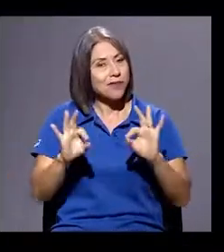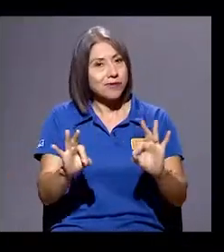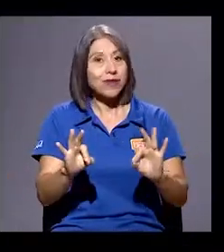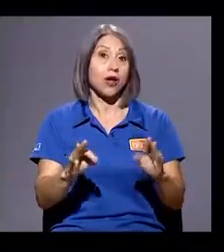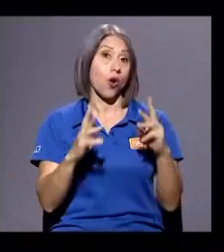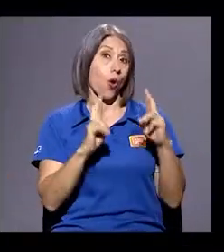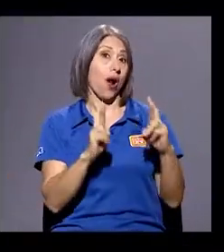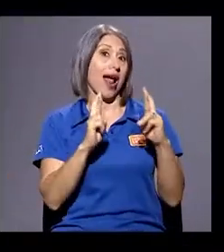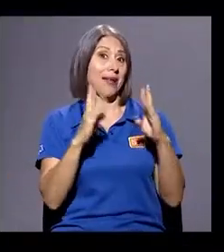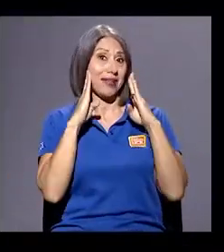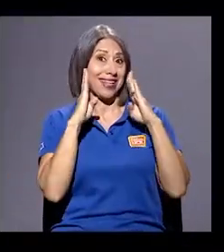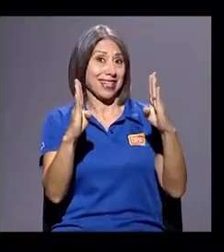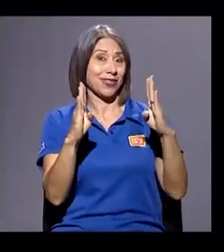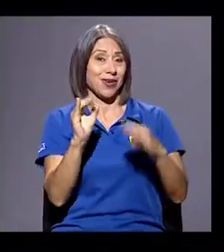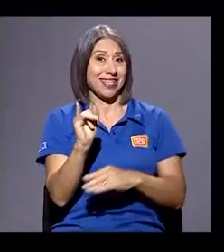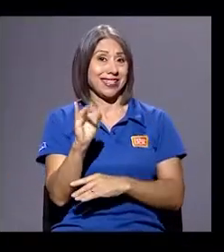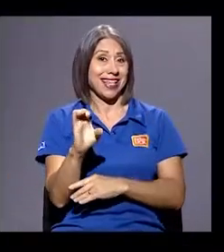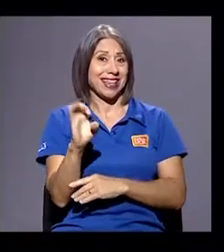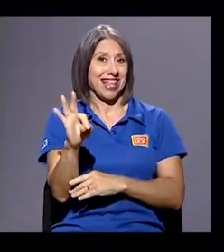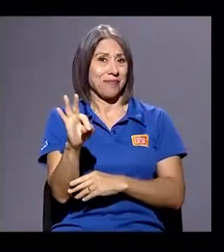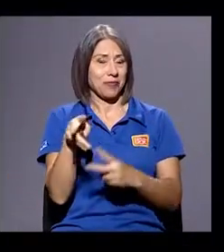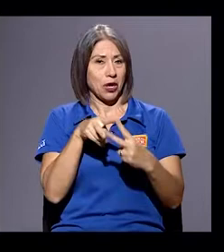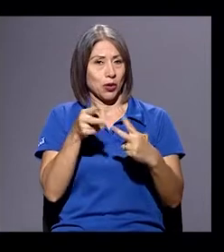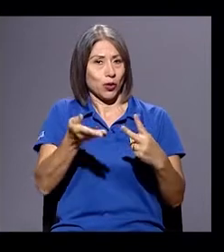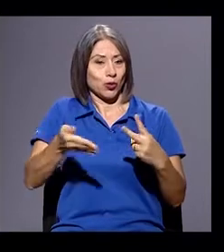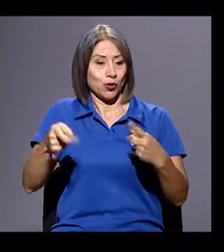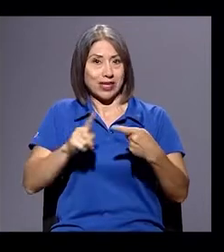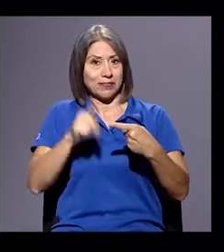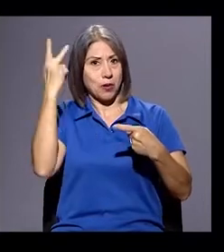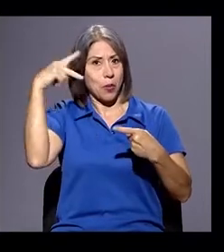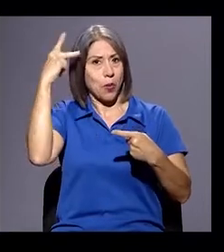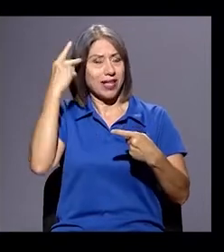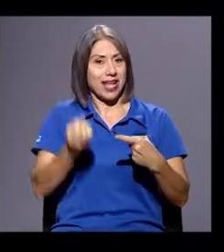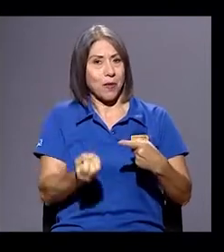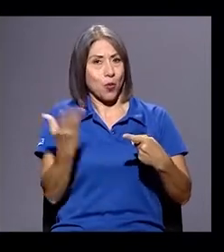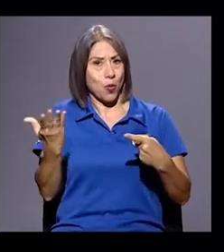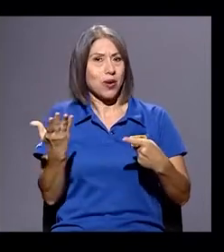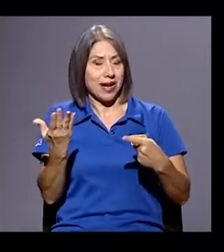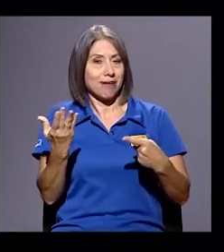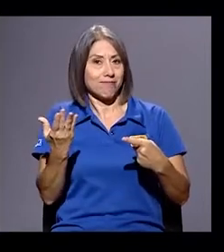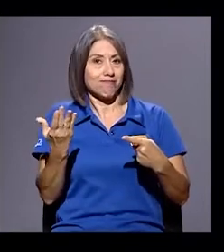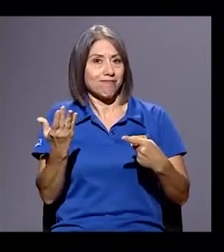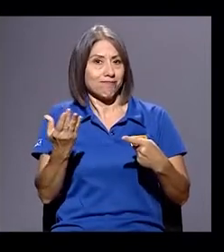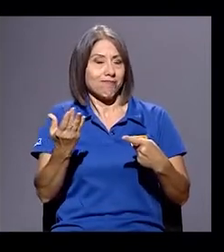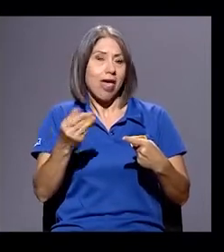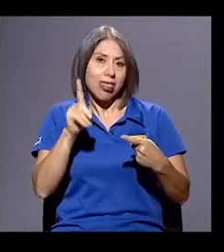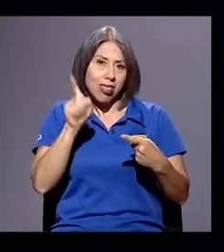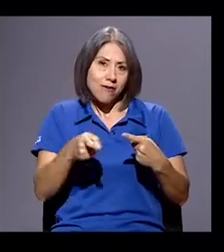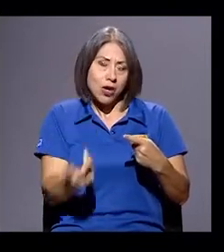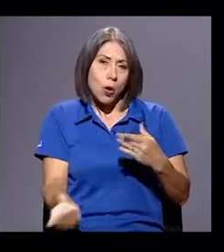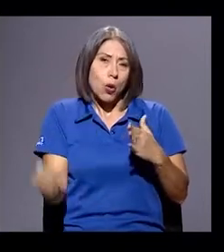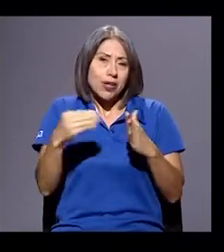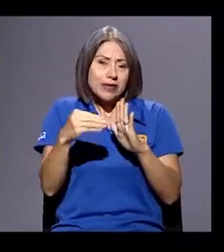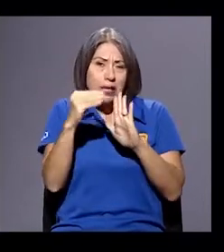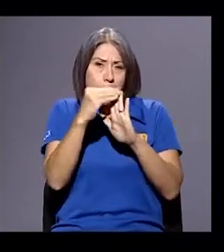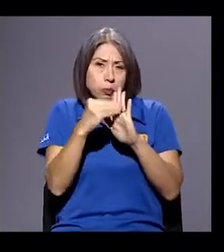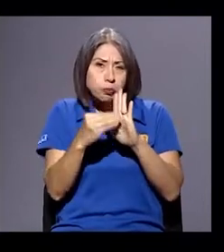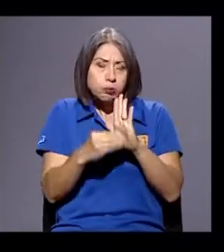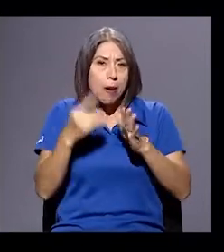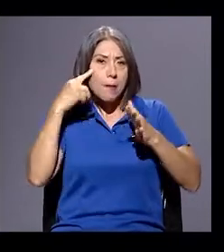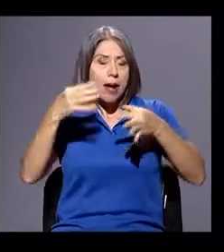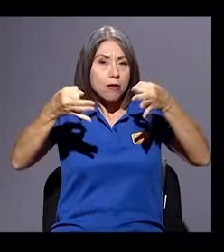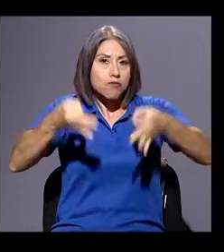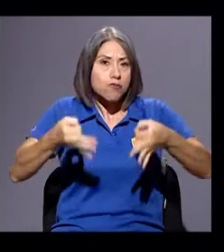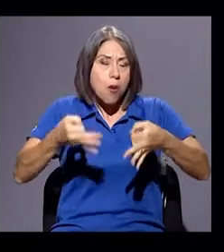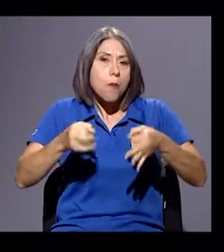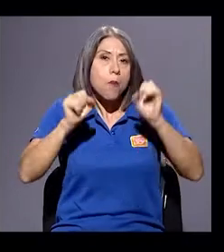ahí en el ICT. Destaco dos cosas. La política pública, que usted dice que de algún modo hay que retocarla más para poder lograr reivindicaciones